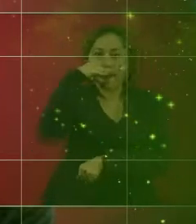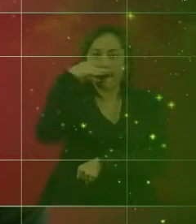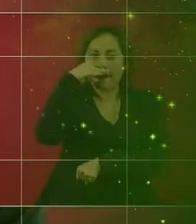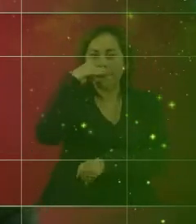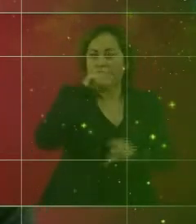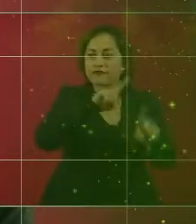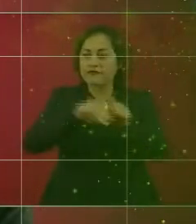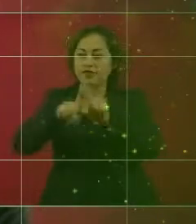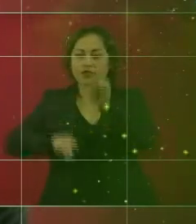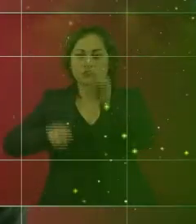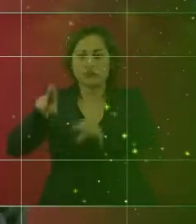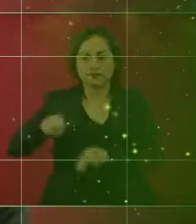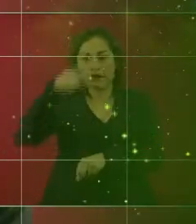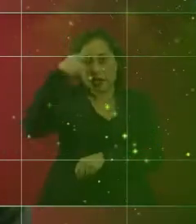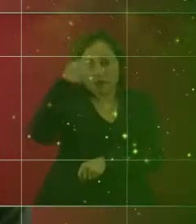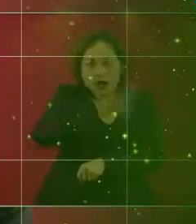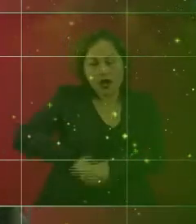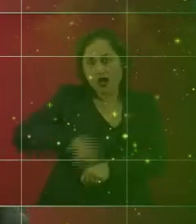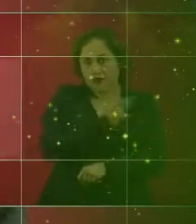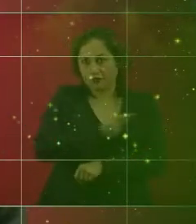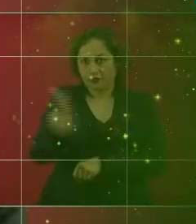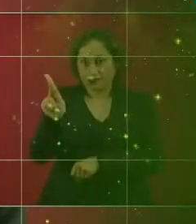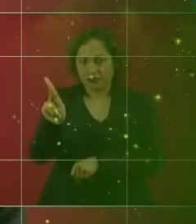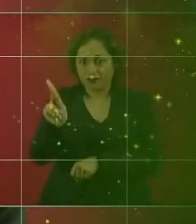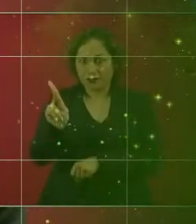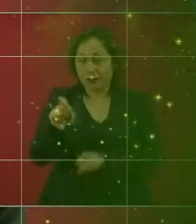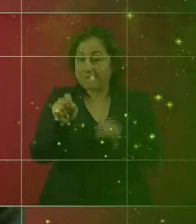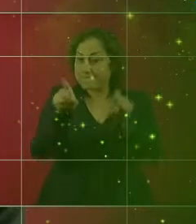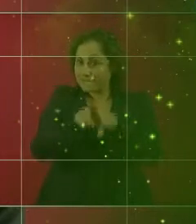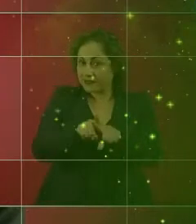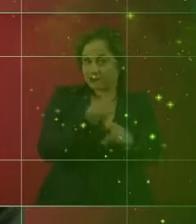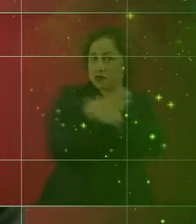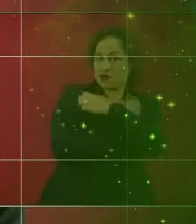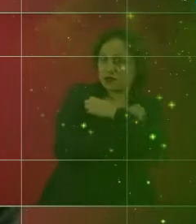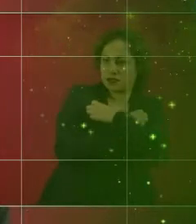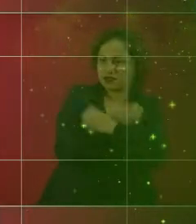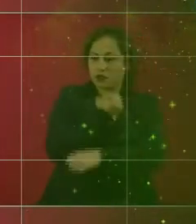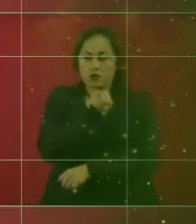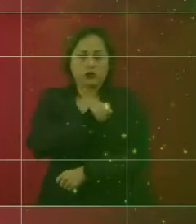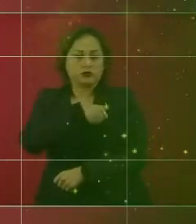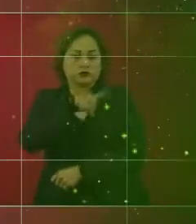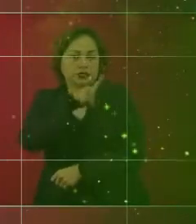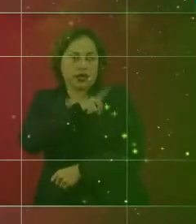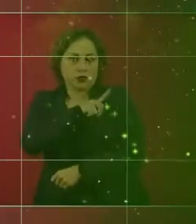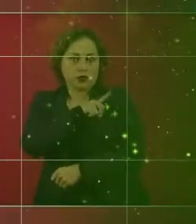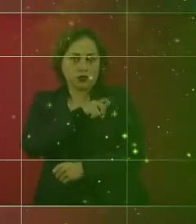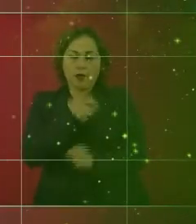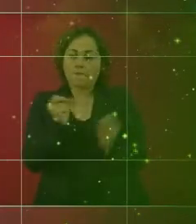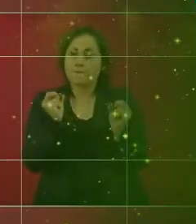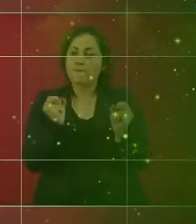escolares. Porque la educación, como la salud, no son privilegios,